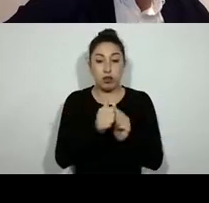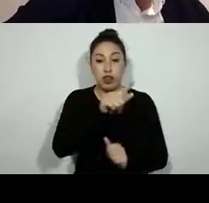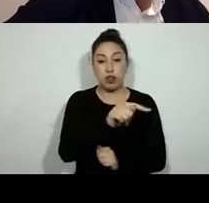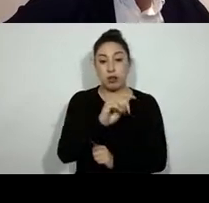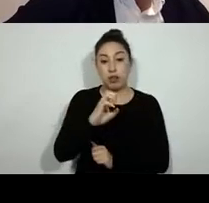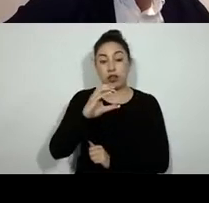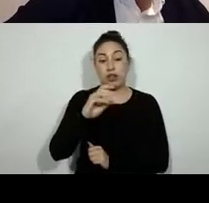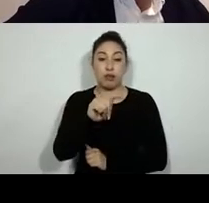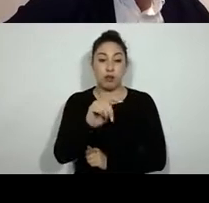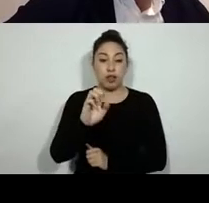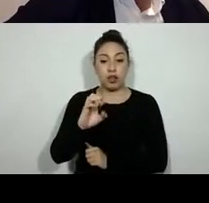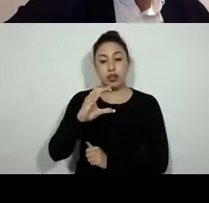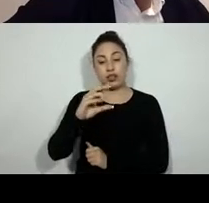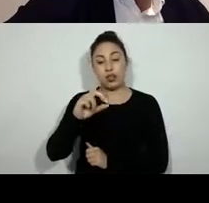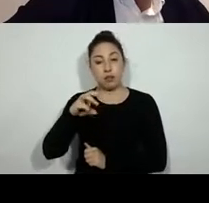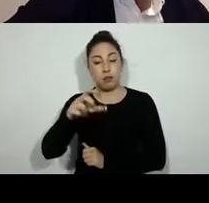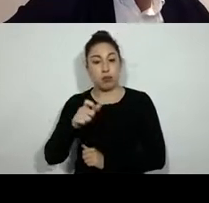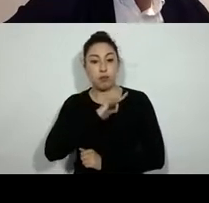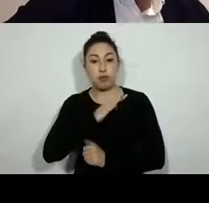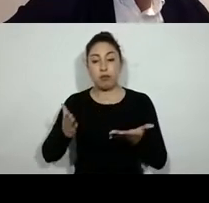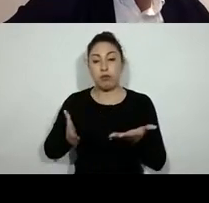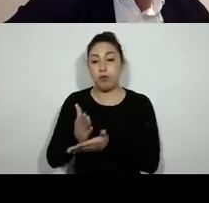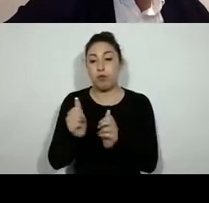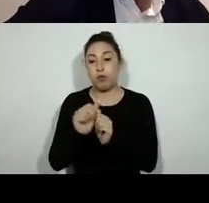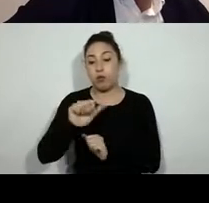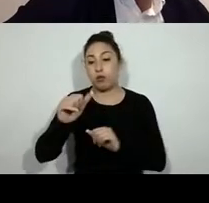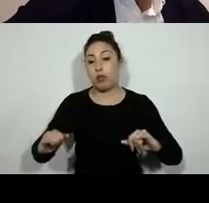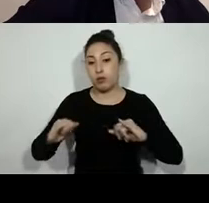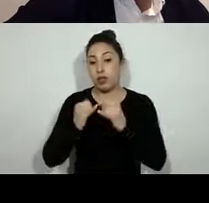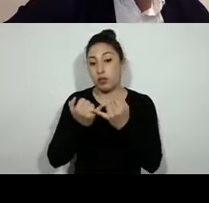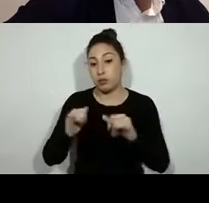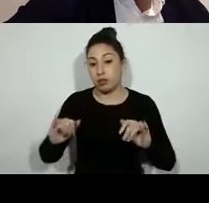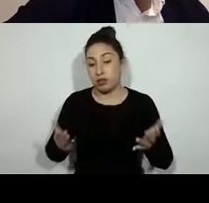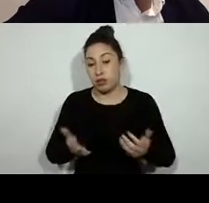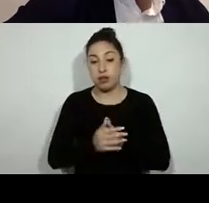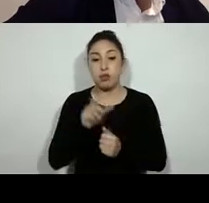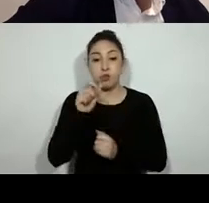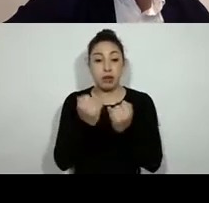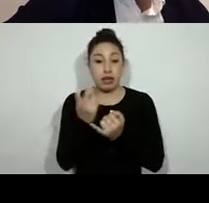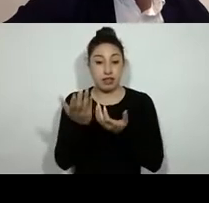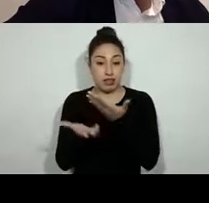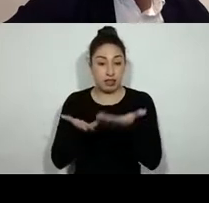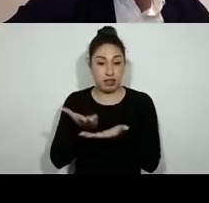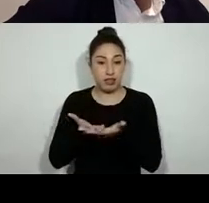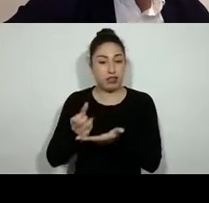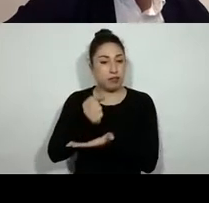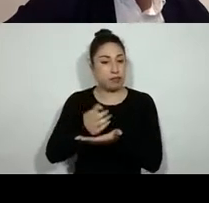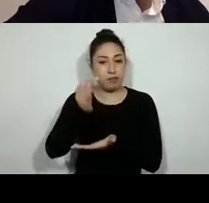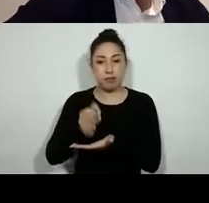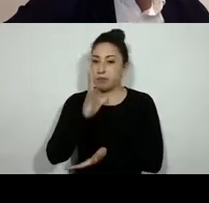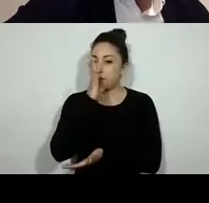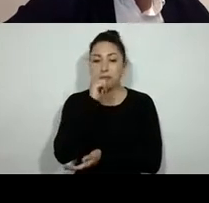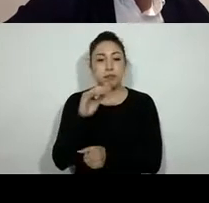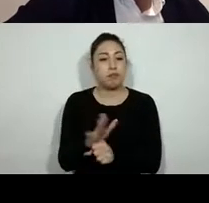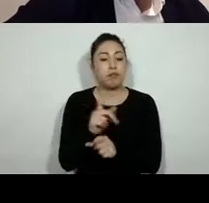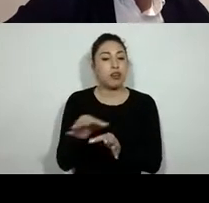cualquier otro organismo constitucional autónomo en la ciudad. El dictamen aparte tampoco se puede aprobar, porque viola el derecho que tienen